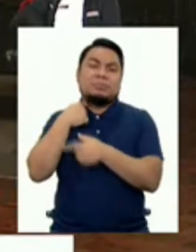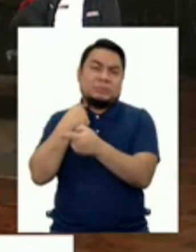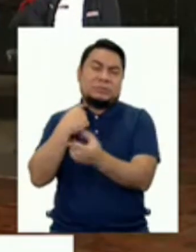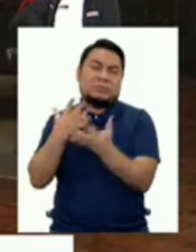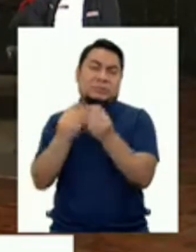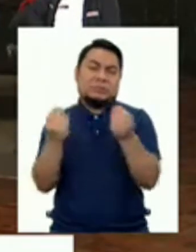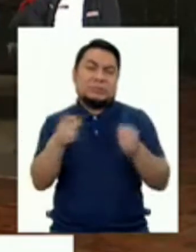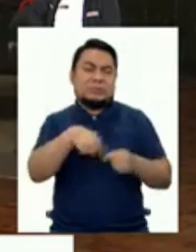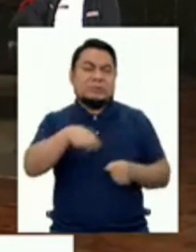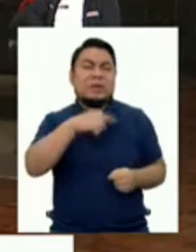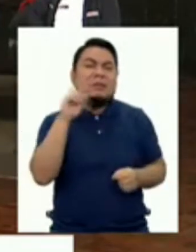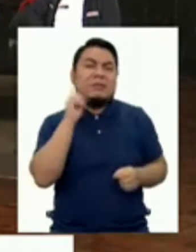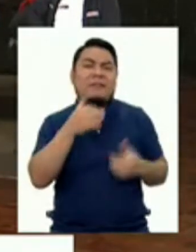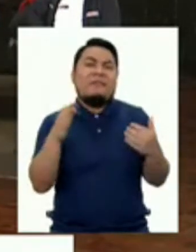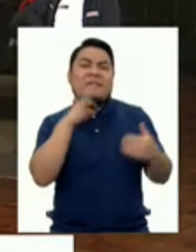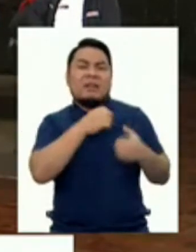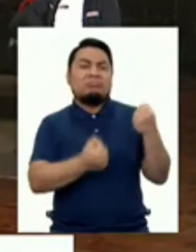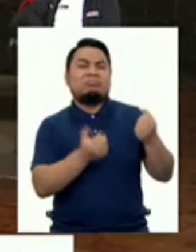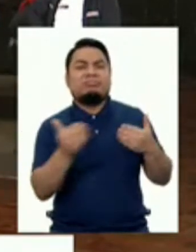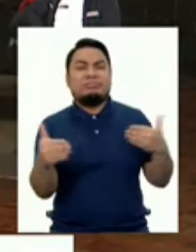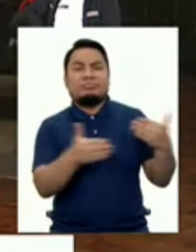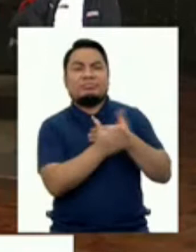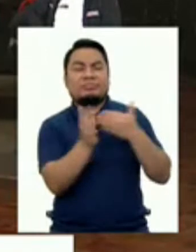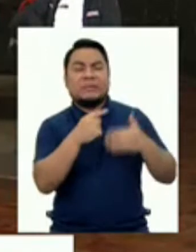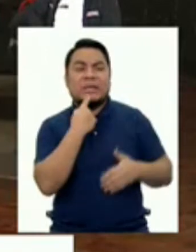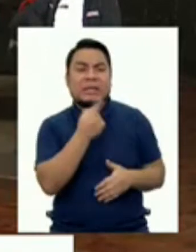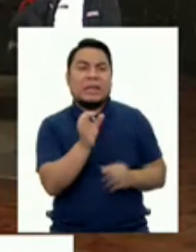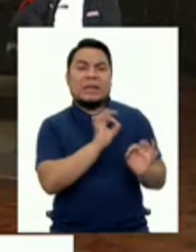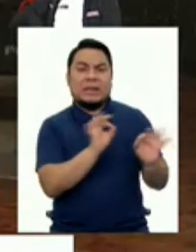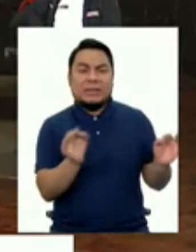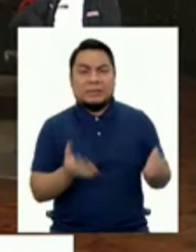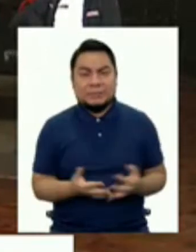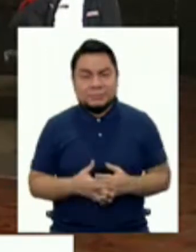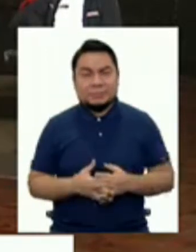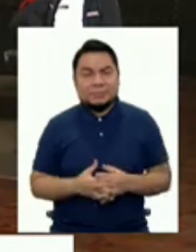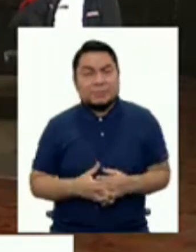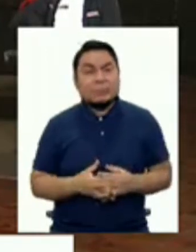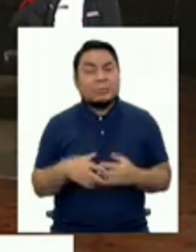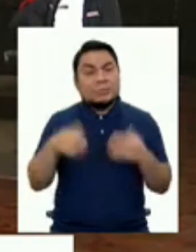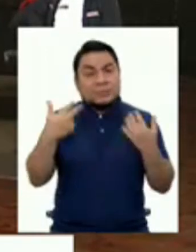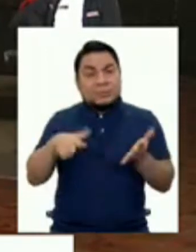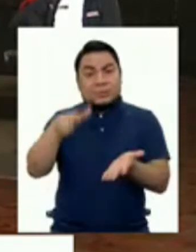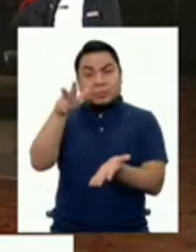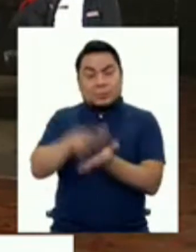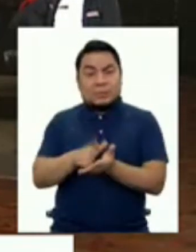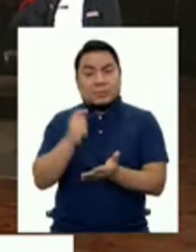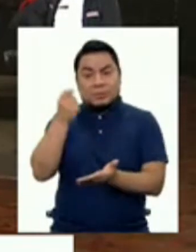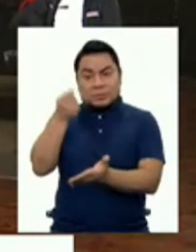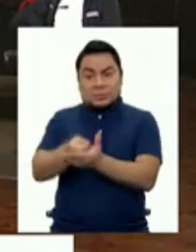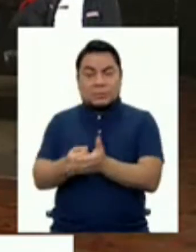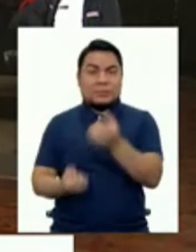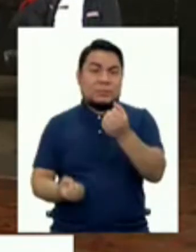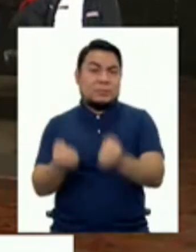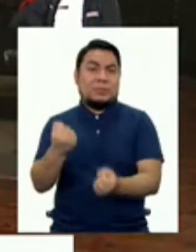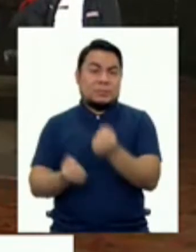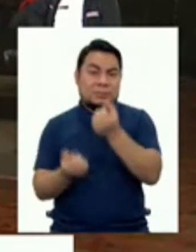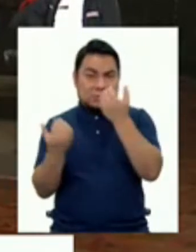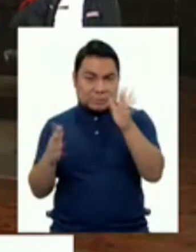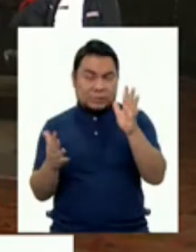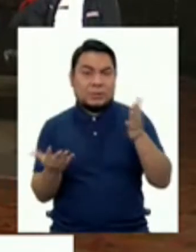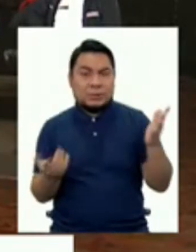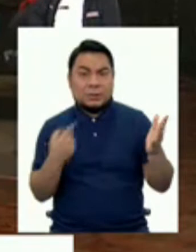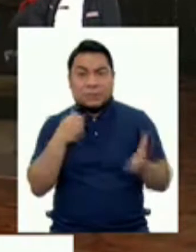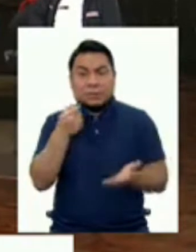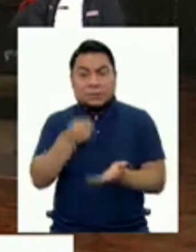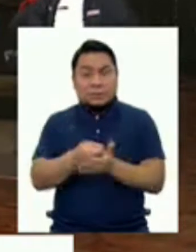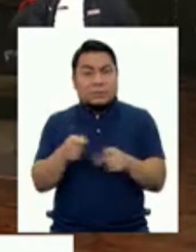la cantidad de piratas que circulan sin que nadie les diga nada. Se ha aprobado un subsidio para el transporte público. ¿Se